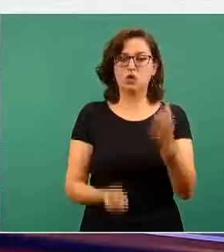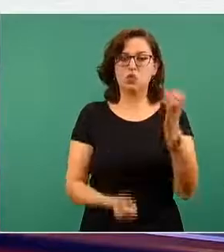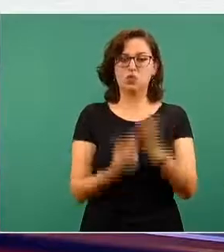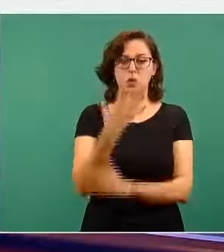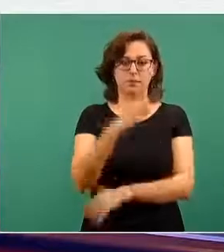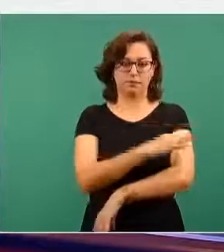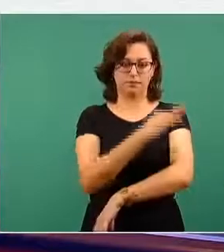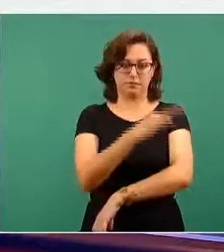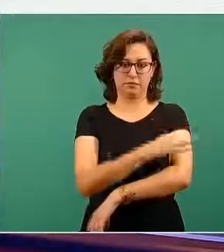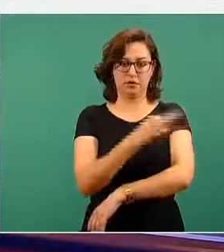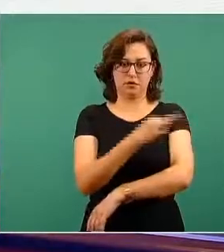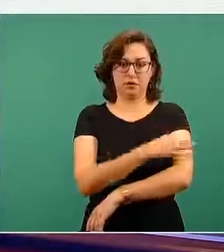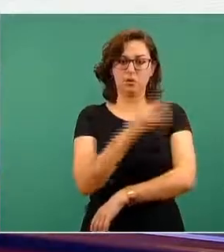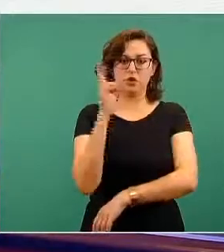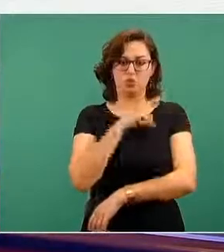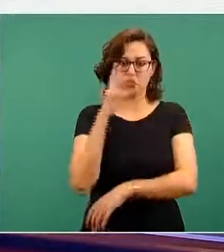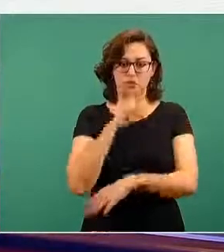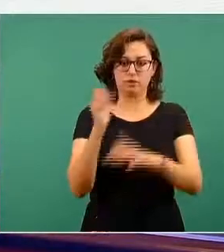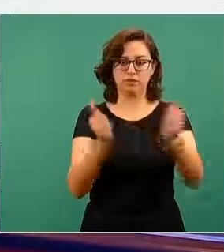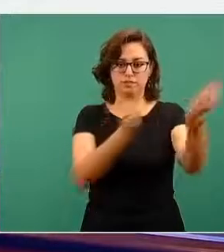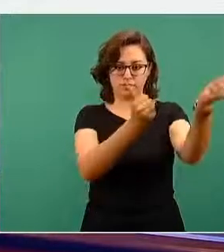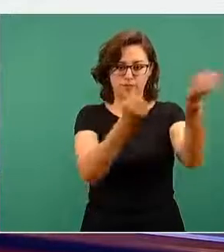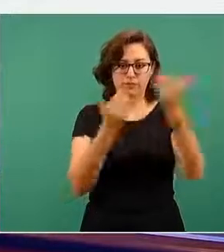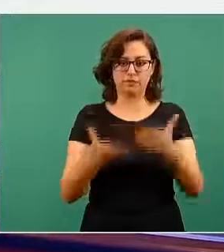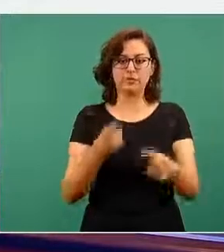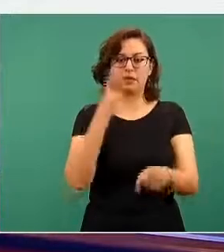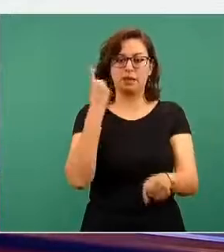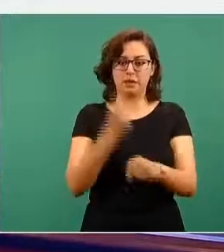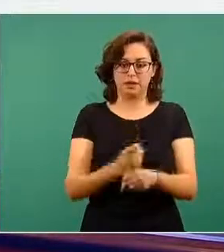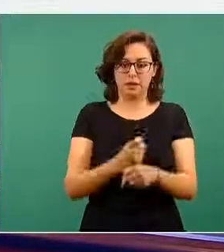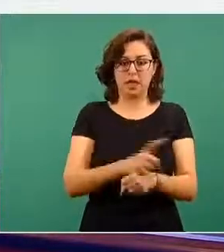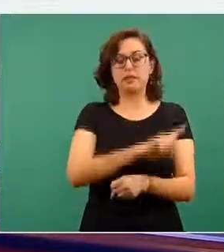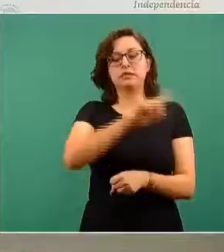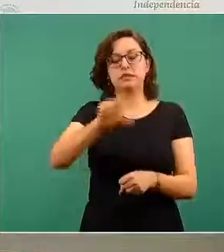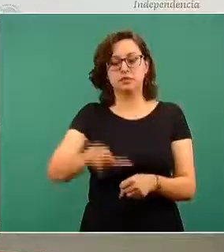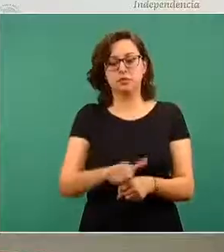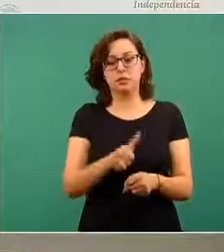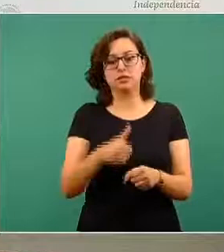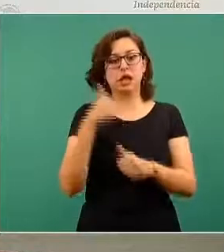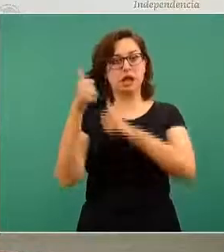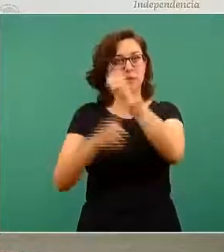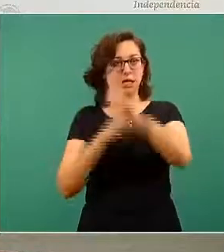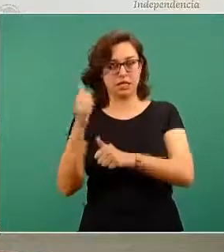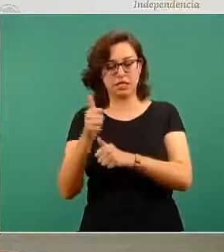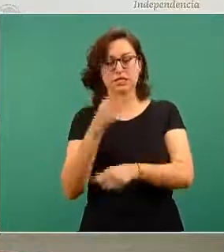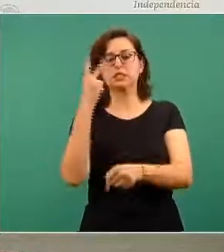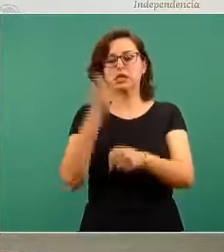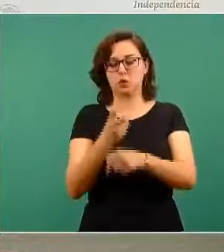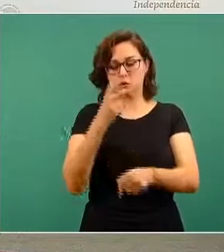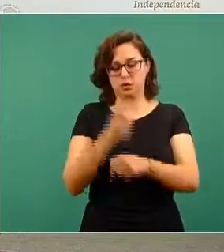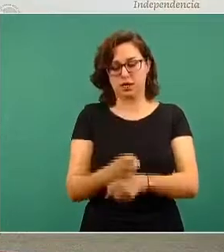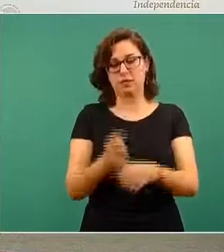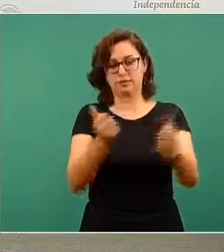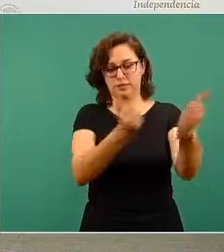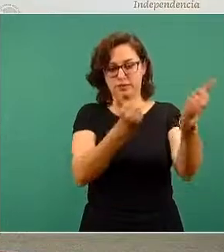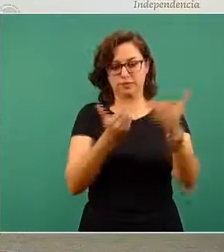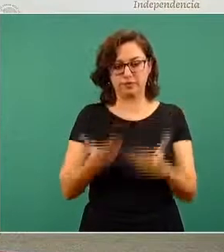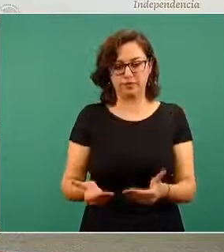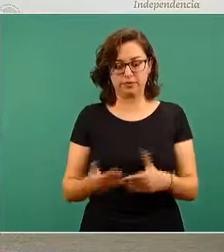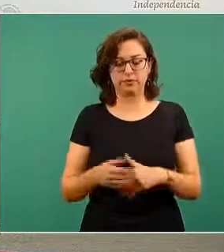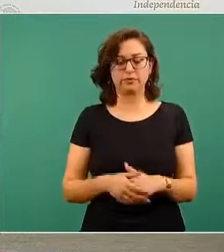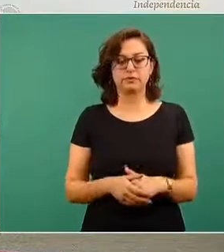nuevas, que es la primera dosis, y posteriormente, durante el mes de abril, llegará la segunda dosis de